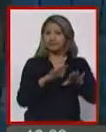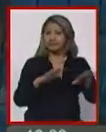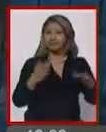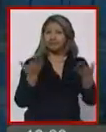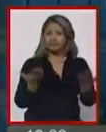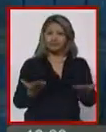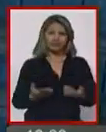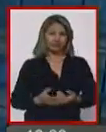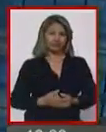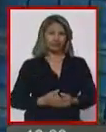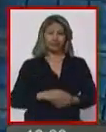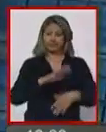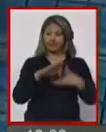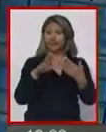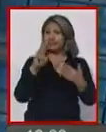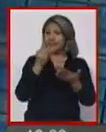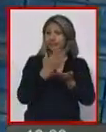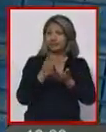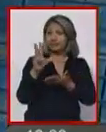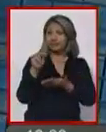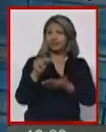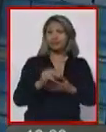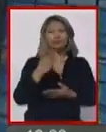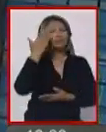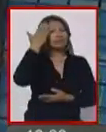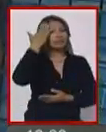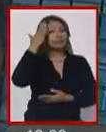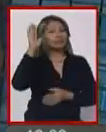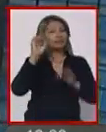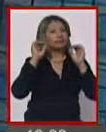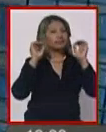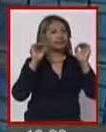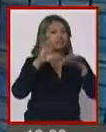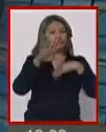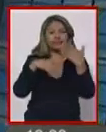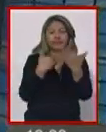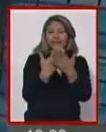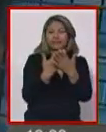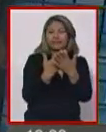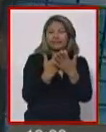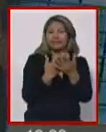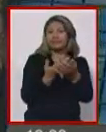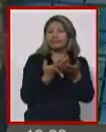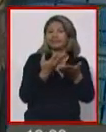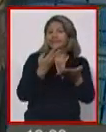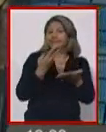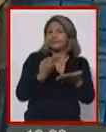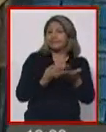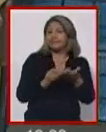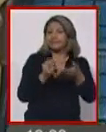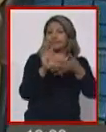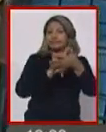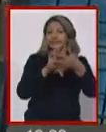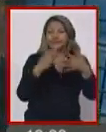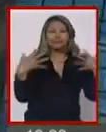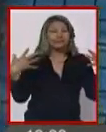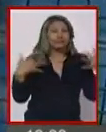cuantos. ¿No lo han sacado a todos? No han sacado, no sabemos nada, están todos tirados, parece esa película de